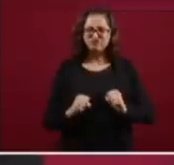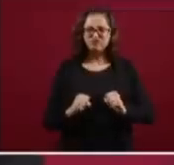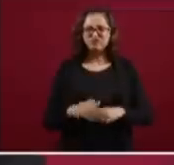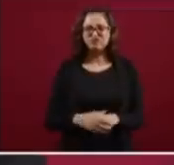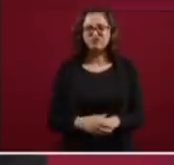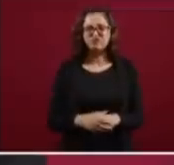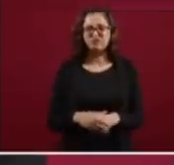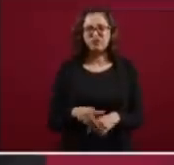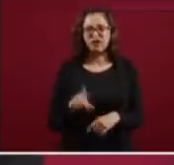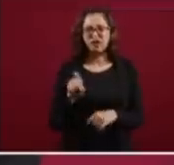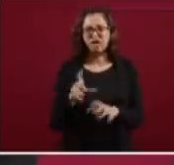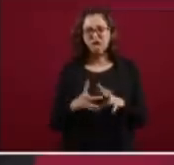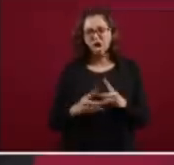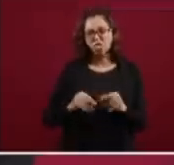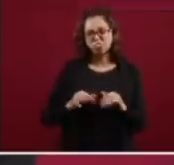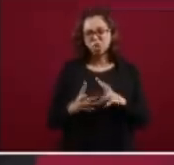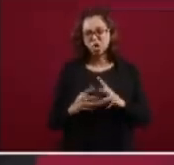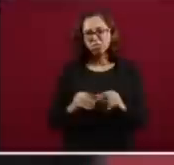no fango